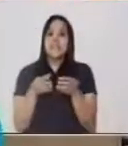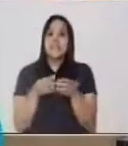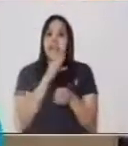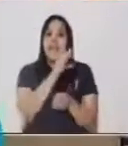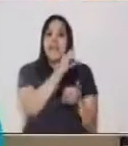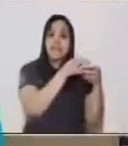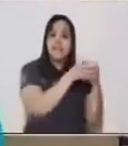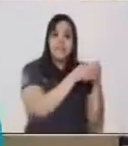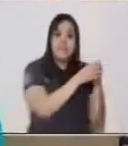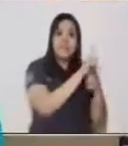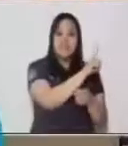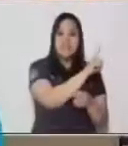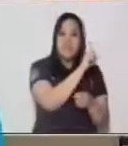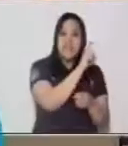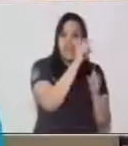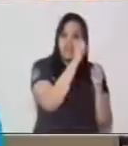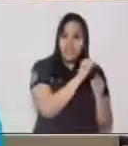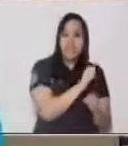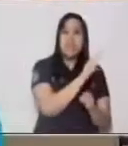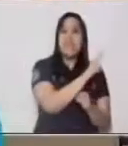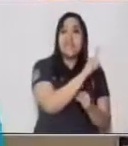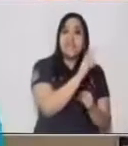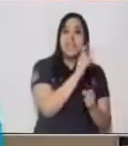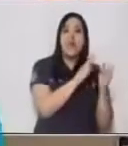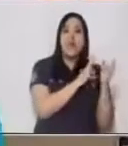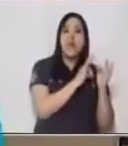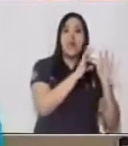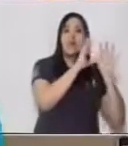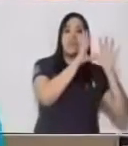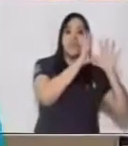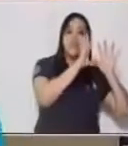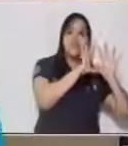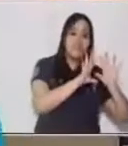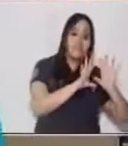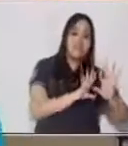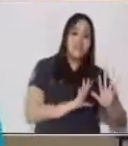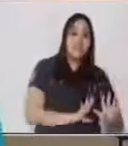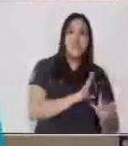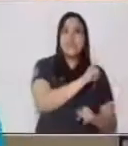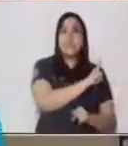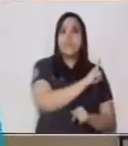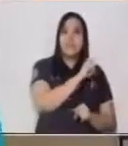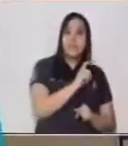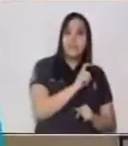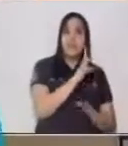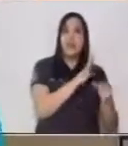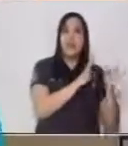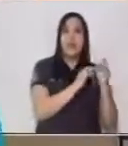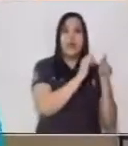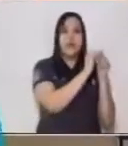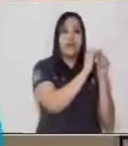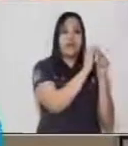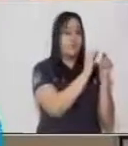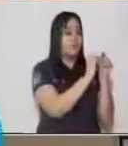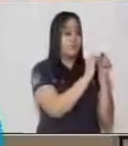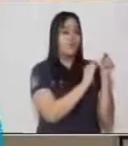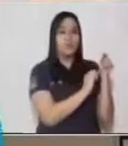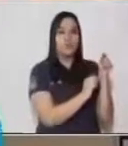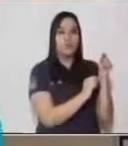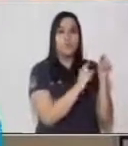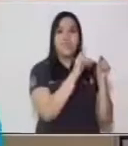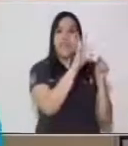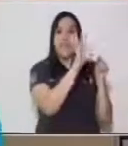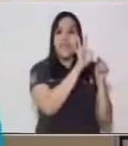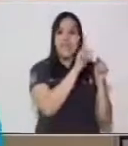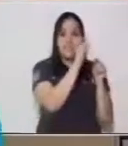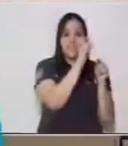unidades, 10 decenas y que en la tabla de posiciones o en el ábaco estaban ubicadas en la tercera posición.